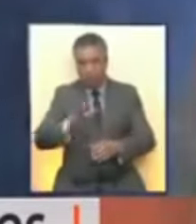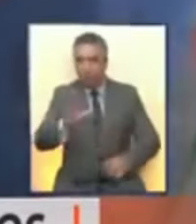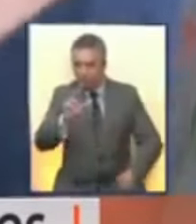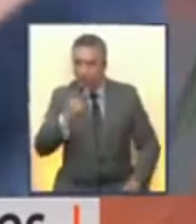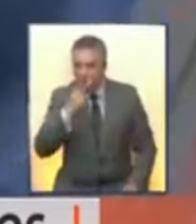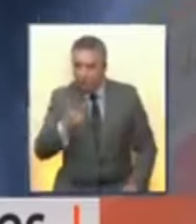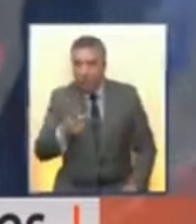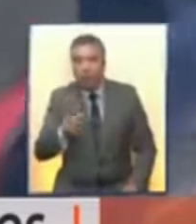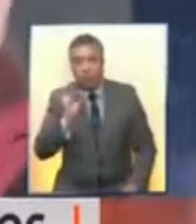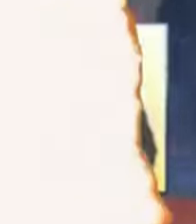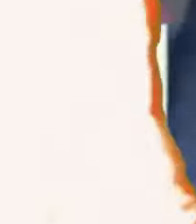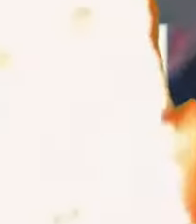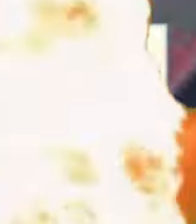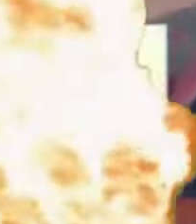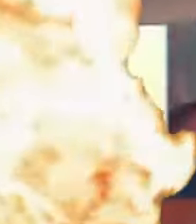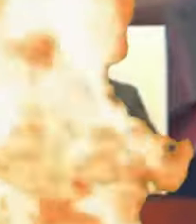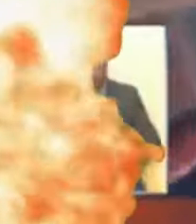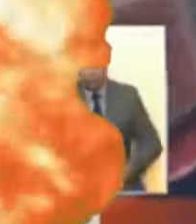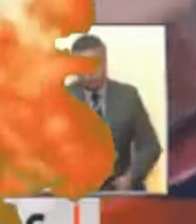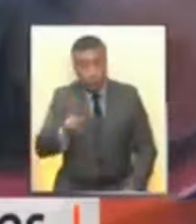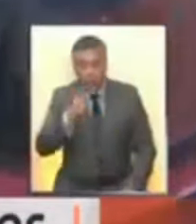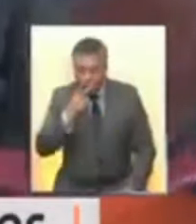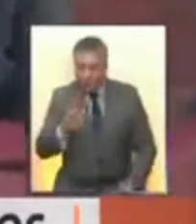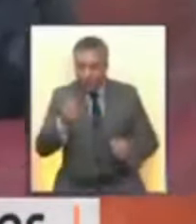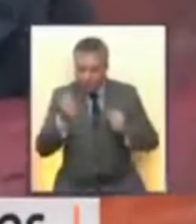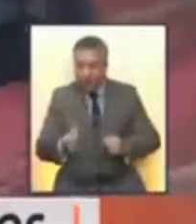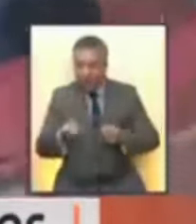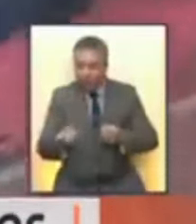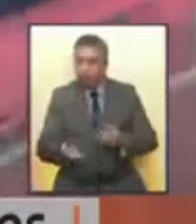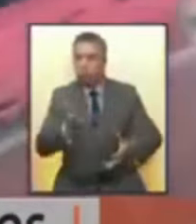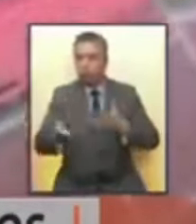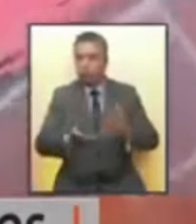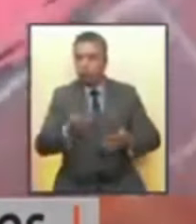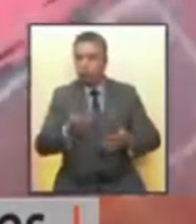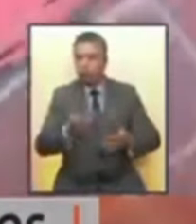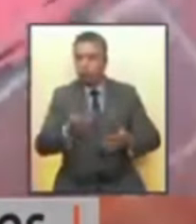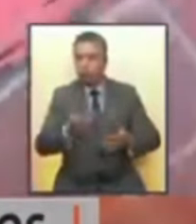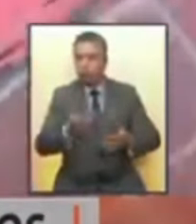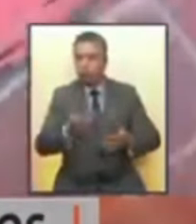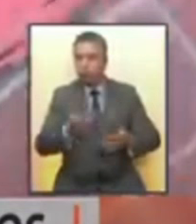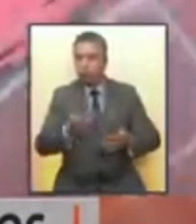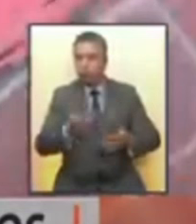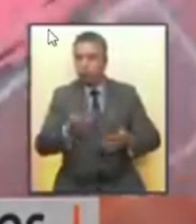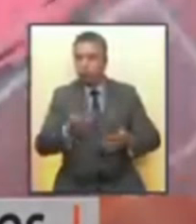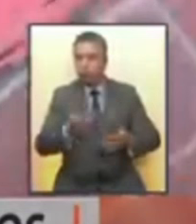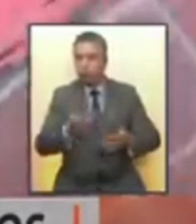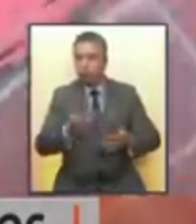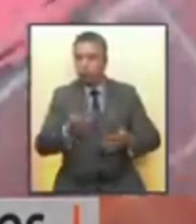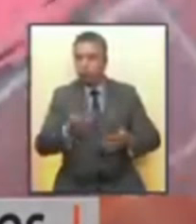veremos ahora si este invento de verdad funciona y podemos prender el carbón con una llave. No, el invento es bueno porque vieron